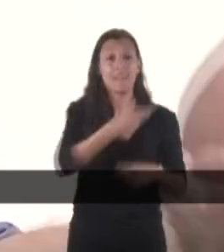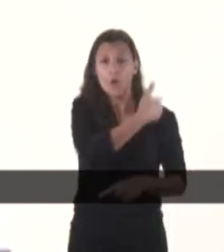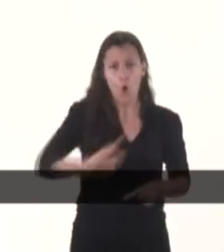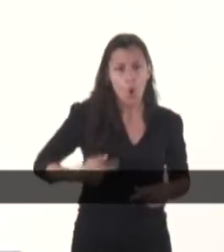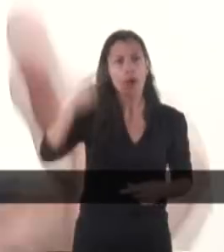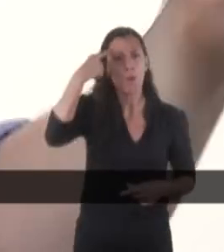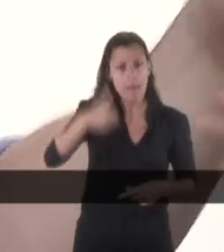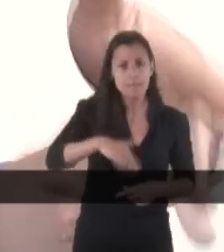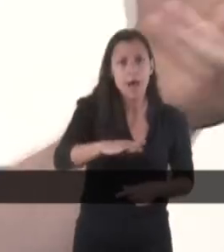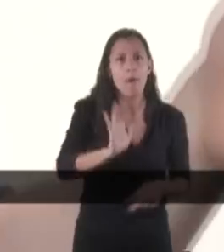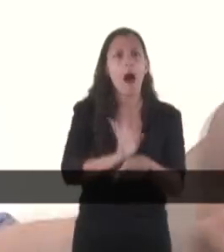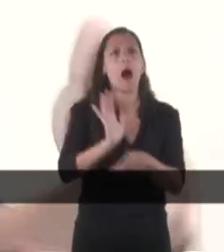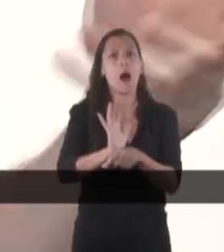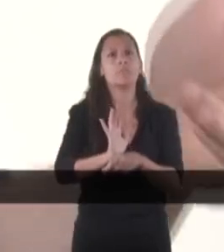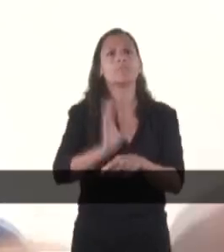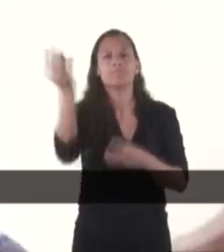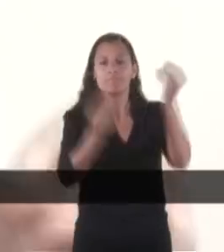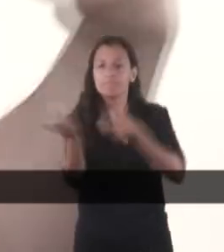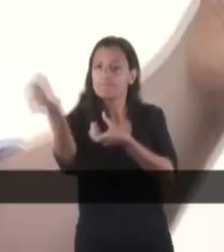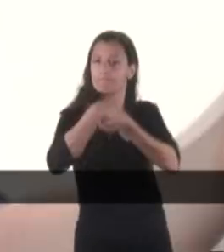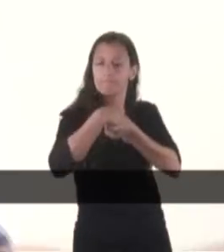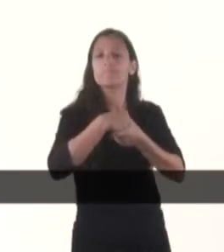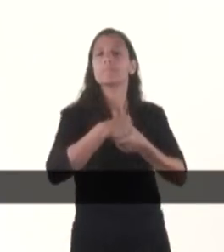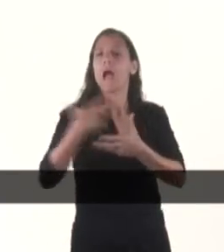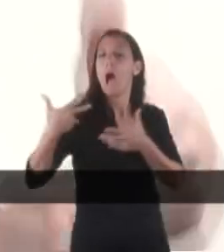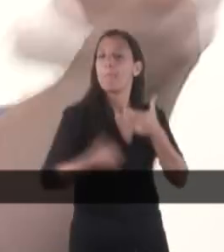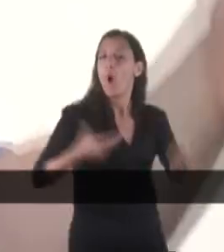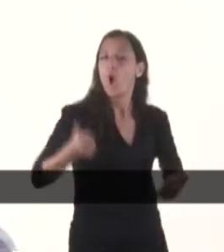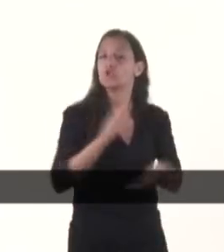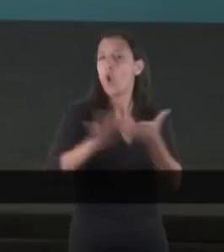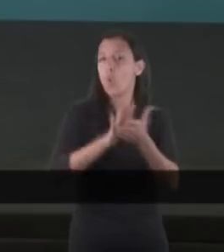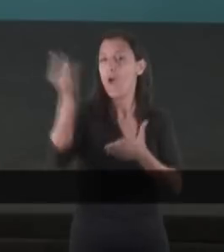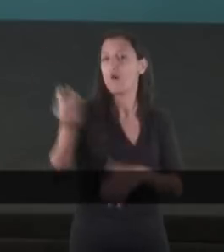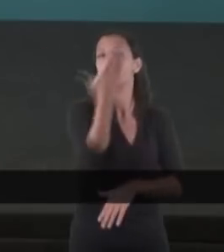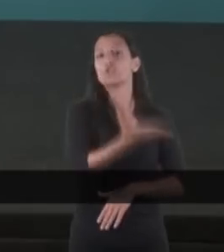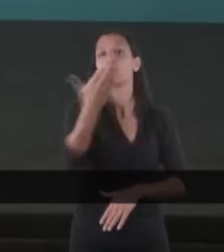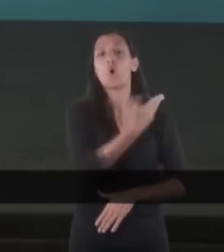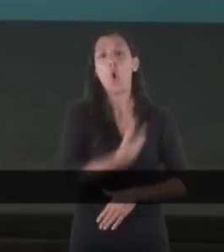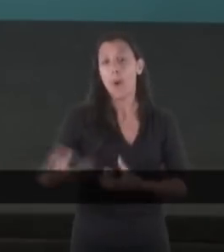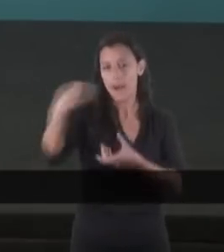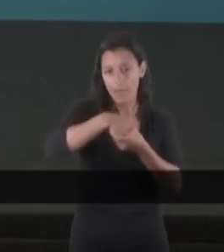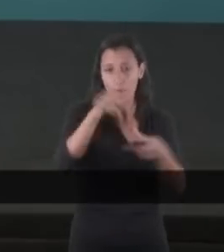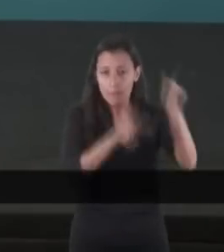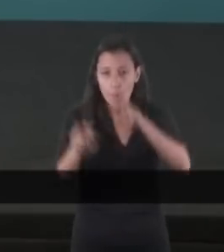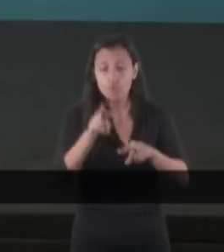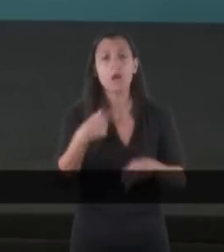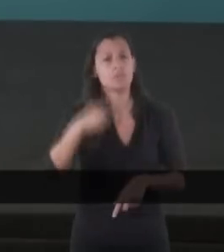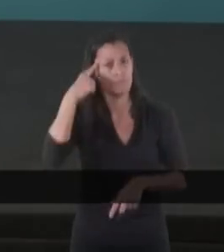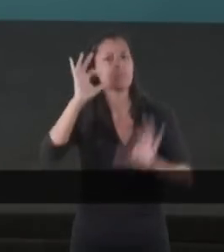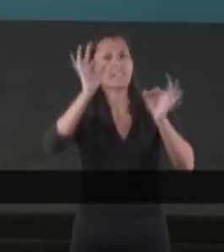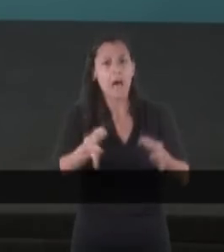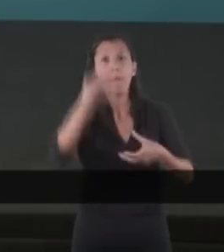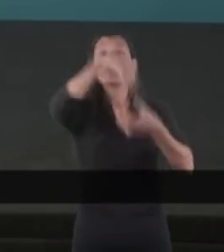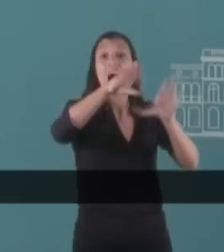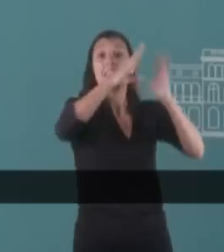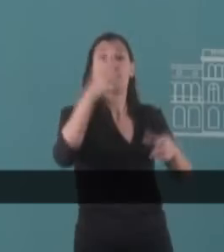sumar voluntades de diferentes gobernadores, que apoyen nuevos gobernadores. Nosotros entendemos que hay que sumar voluntades en el Congreso